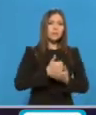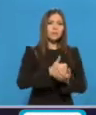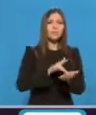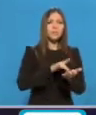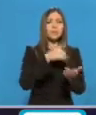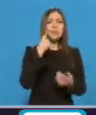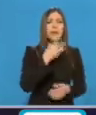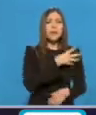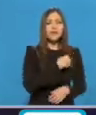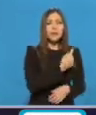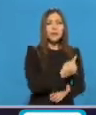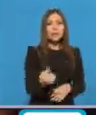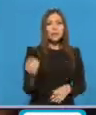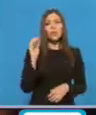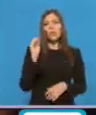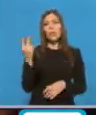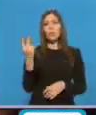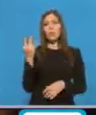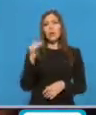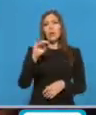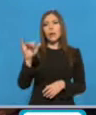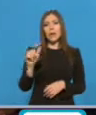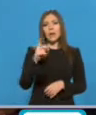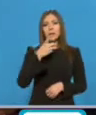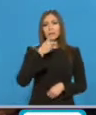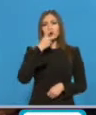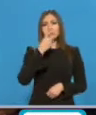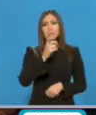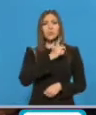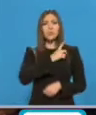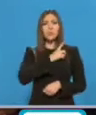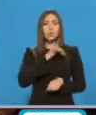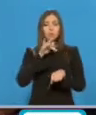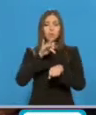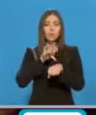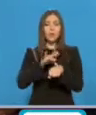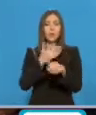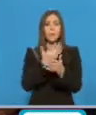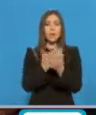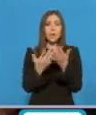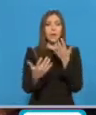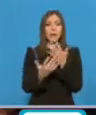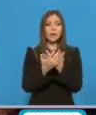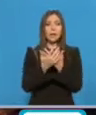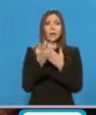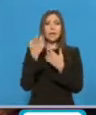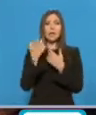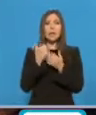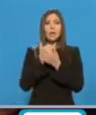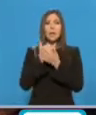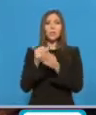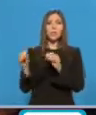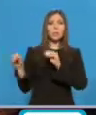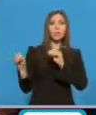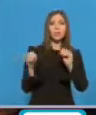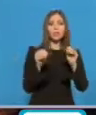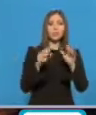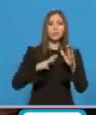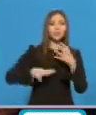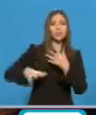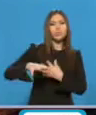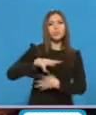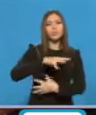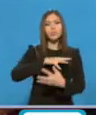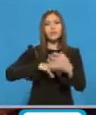Esto es, se dice que el simple toque de las manos mueve la energía y la energía es